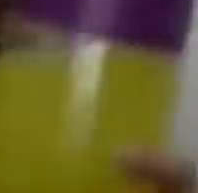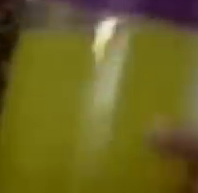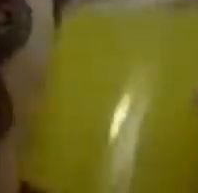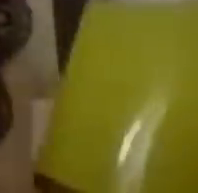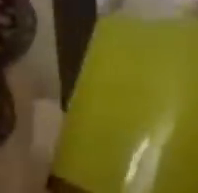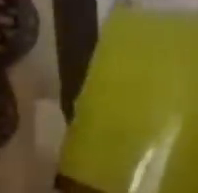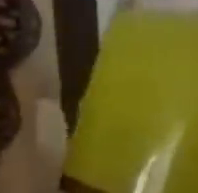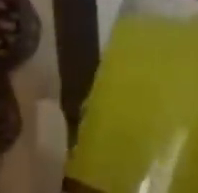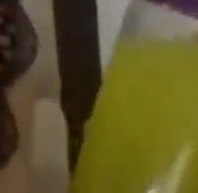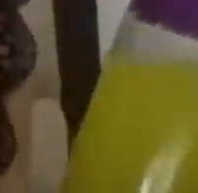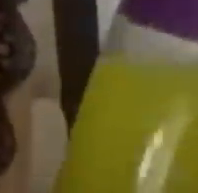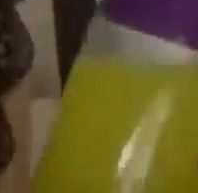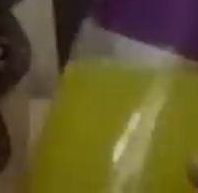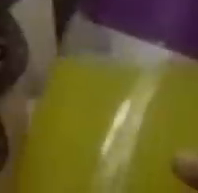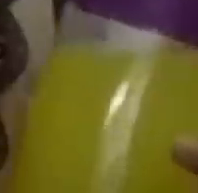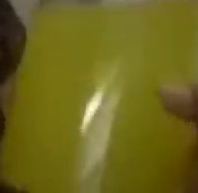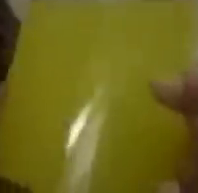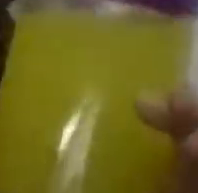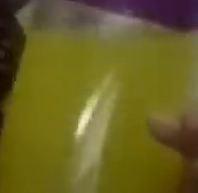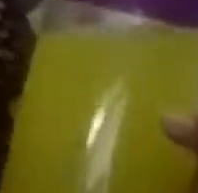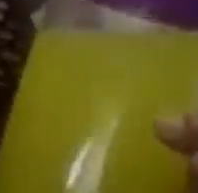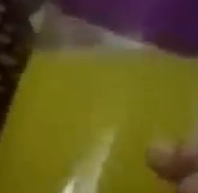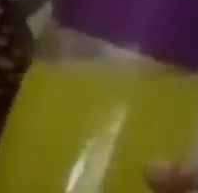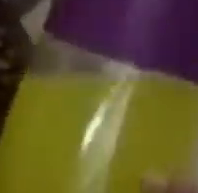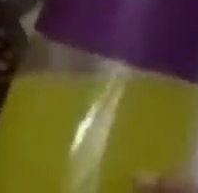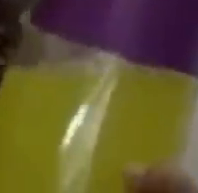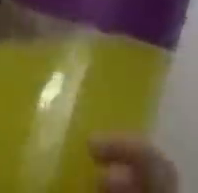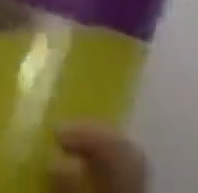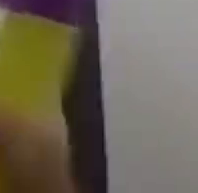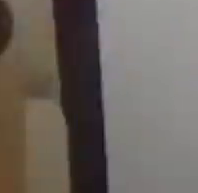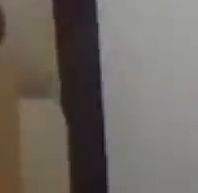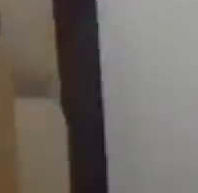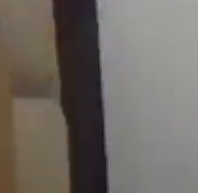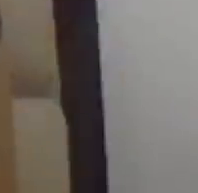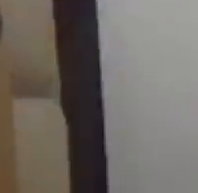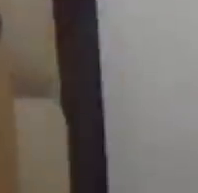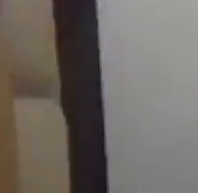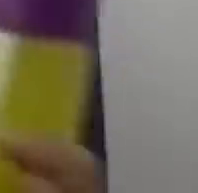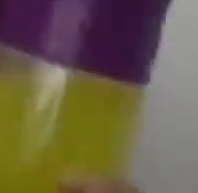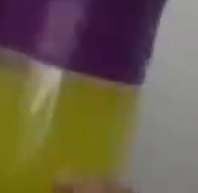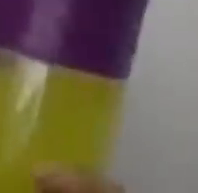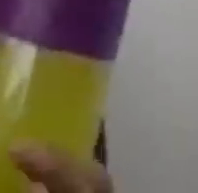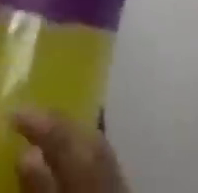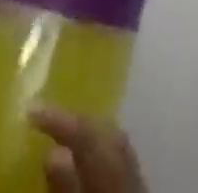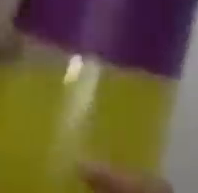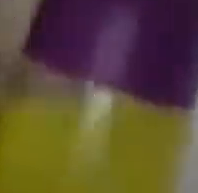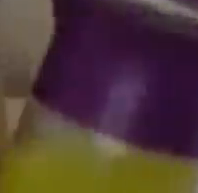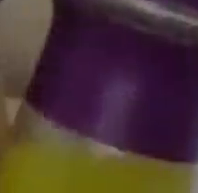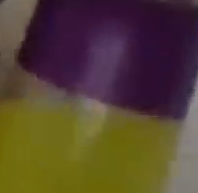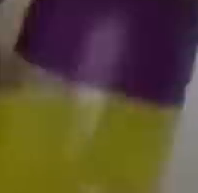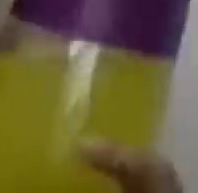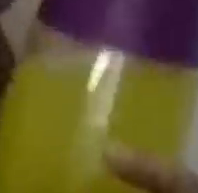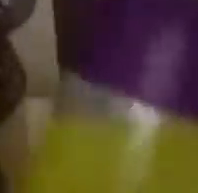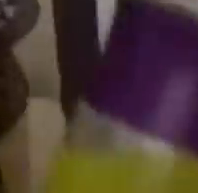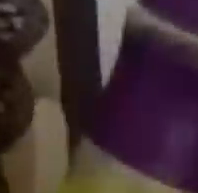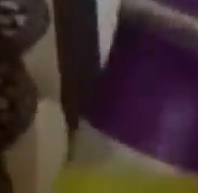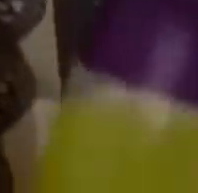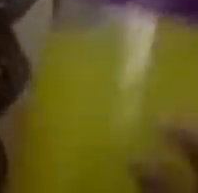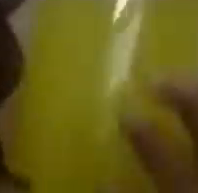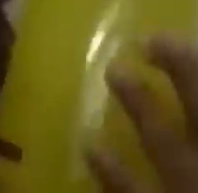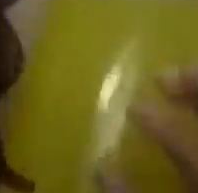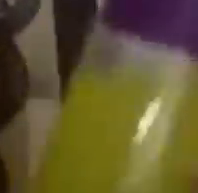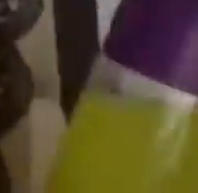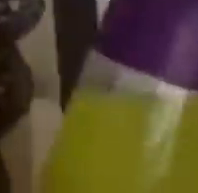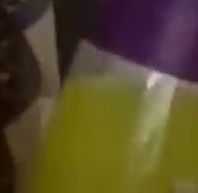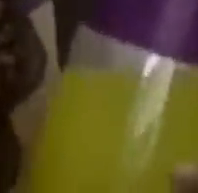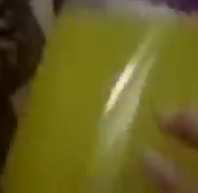bienvenida. Y bueno, sin duda alguna, este 2020 ha sido un año lleno de retos, de transformaciones, de trascender,